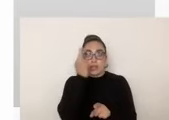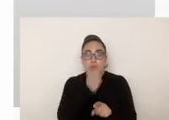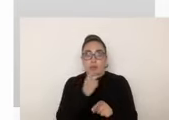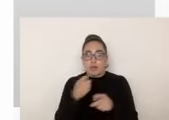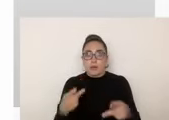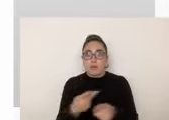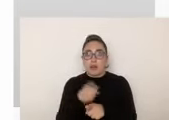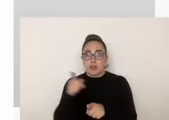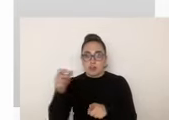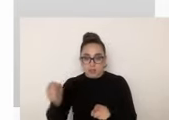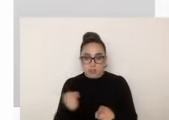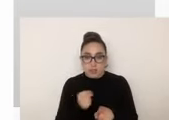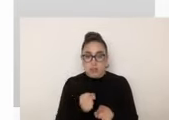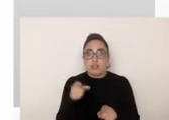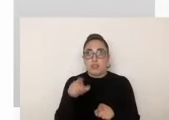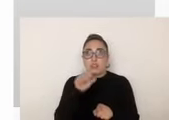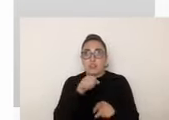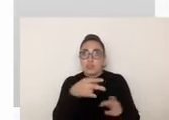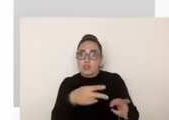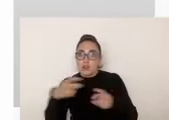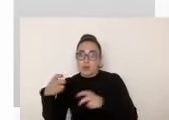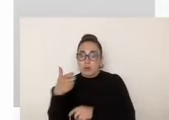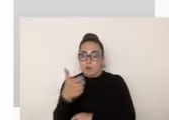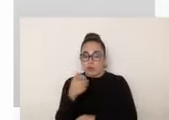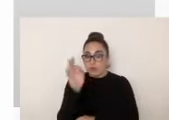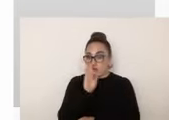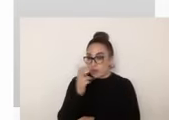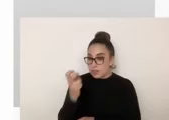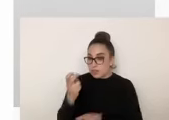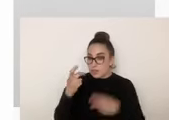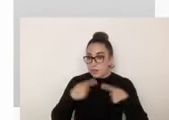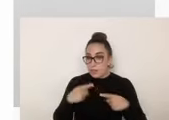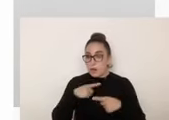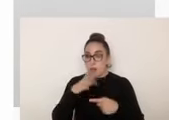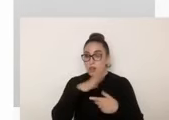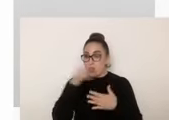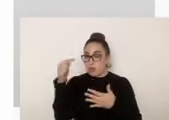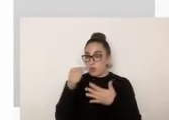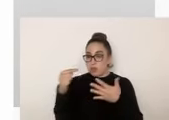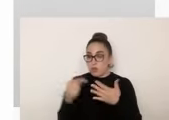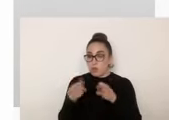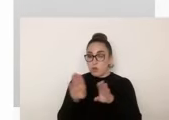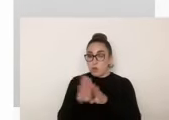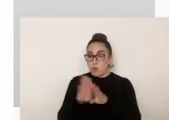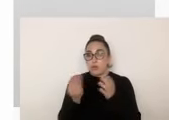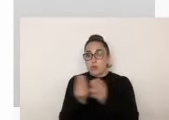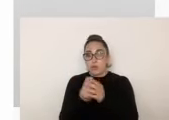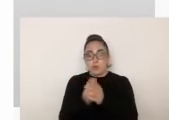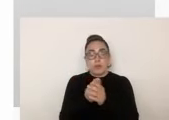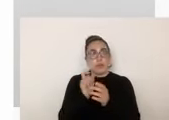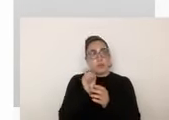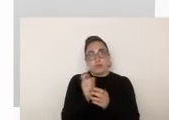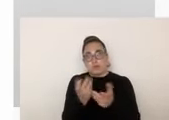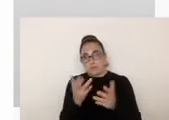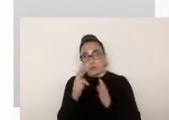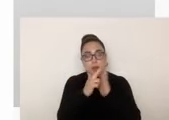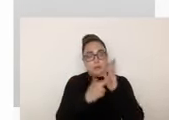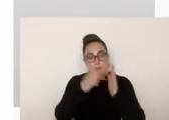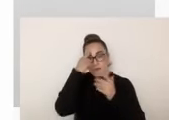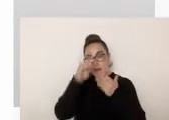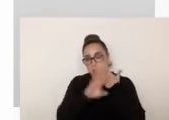participó en un lavado de activos, si nos muestra que tiene unas políticas de prevención de delitos ecológicos, que